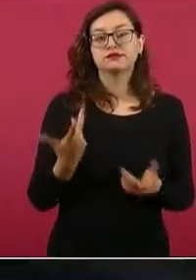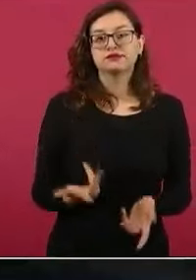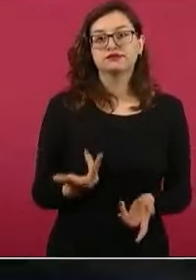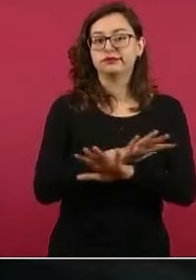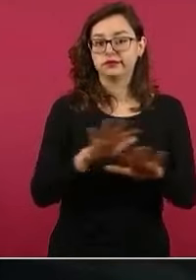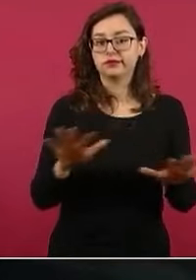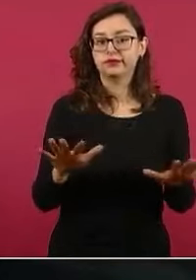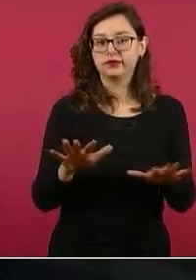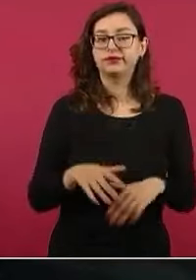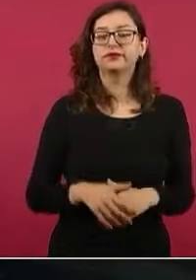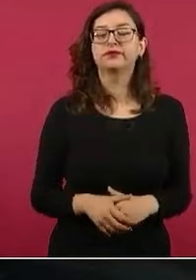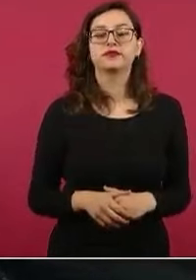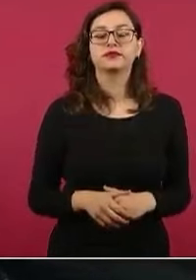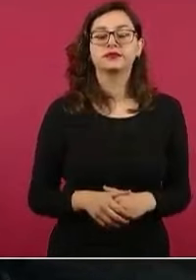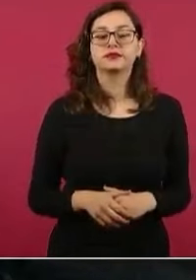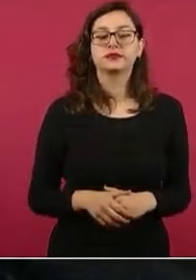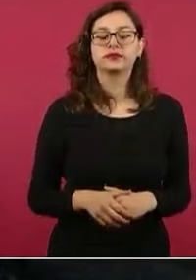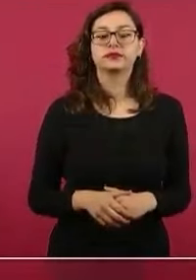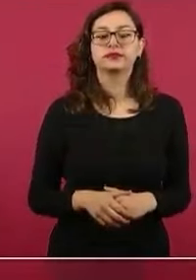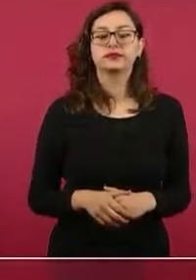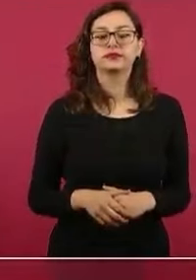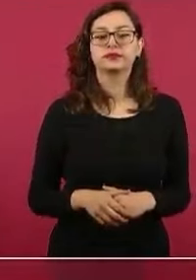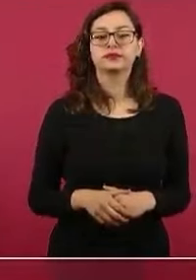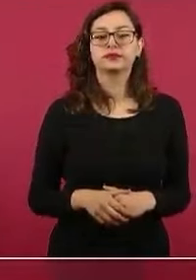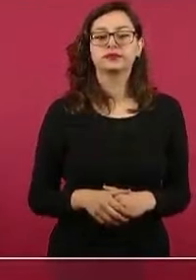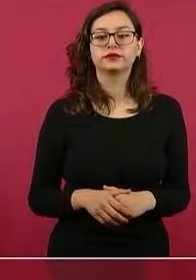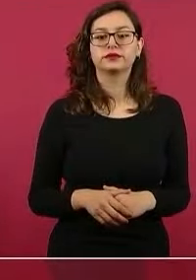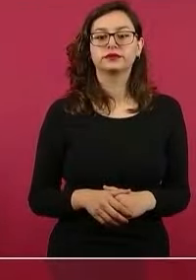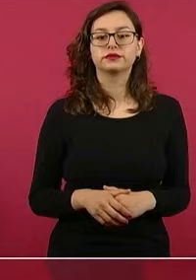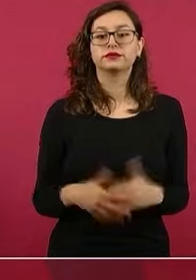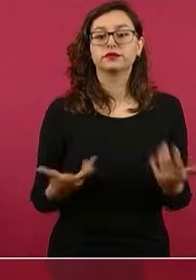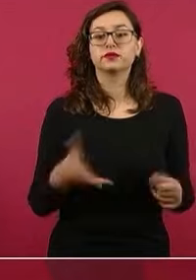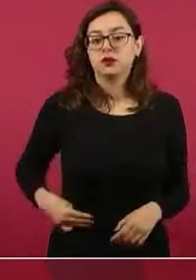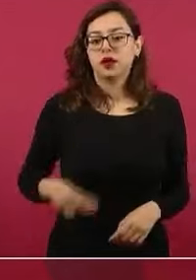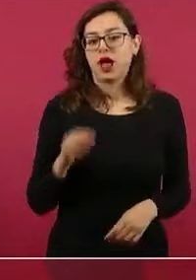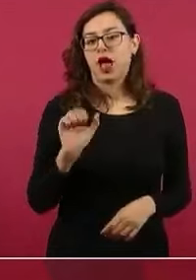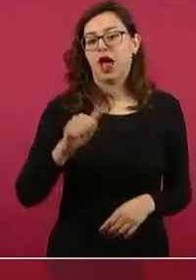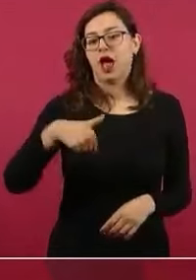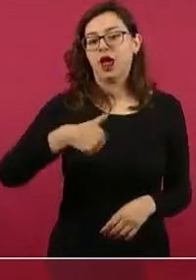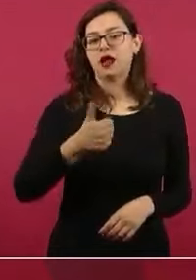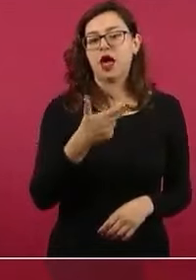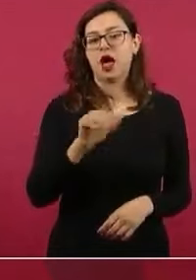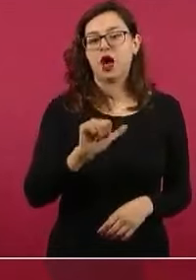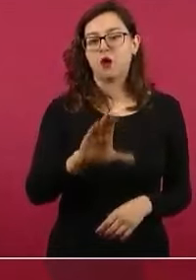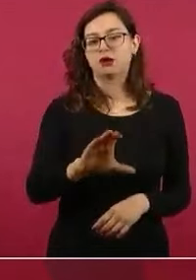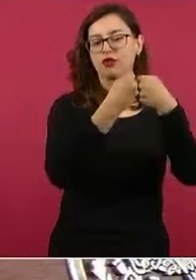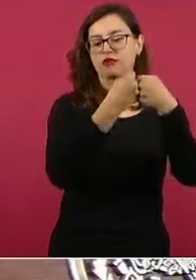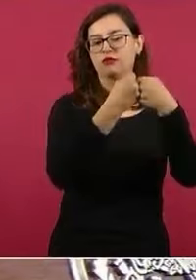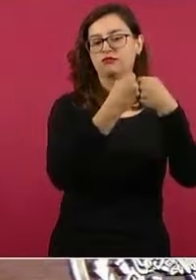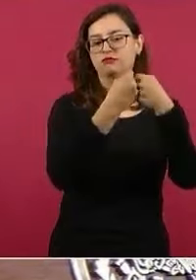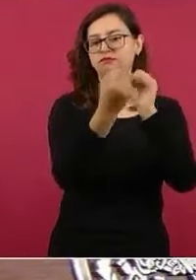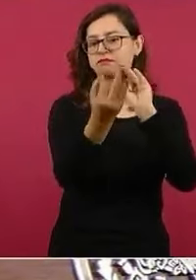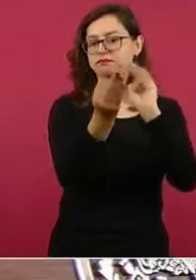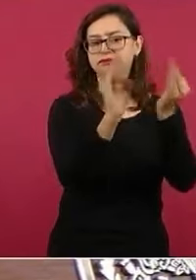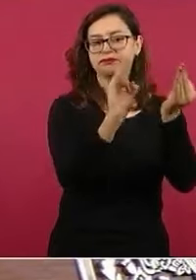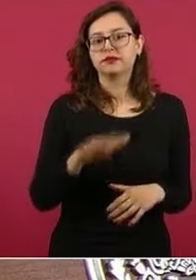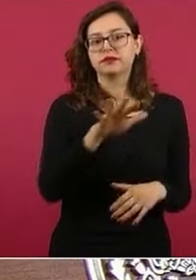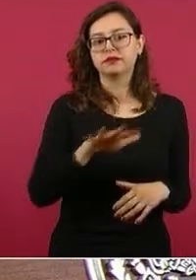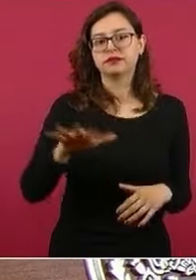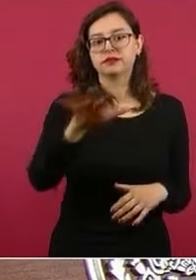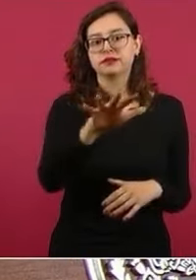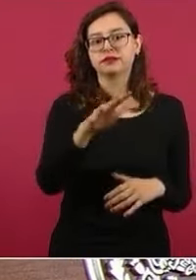que esto se presenta en el municipio de Anáhuac, es en la frontera, muy cerca de